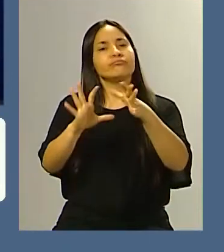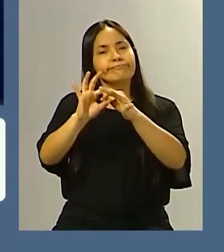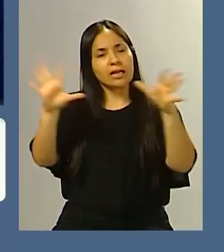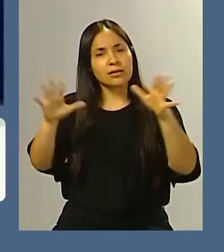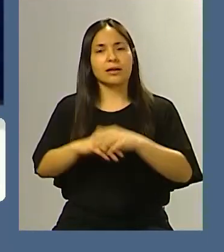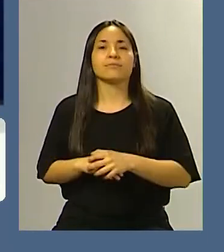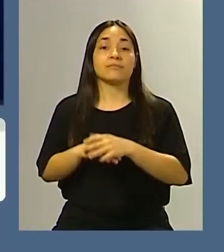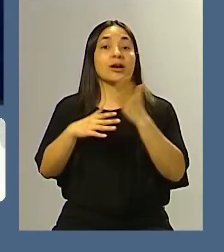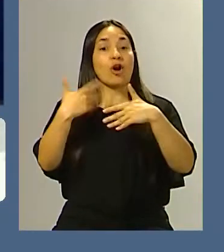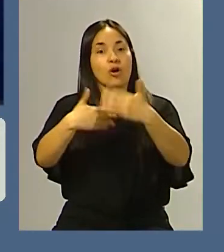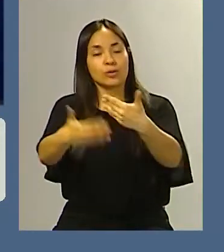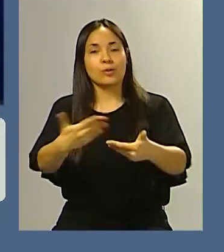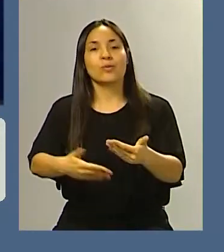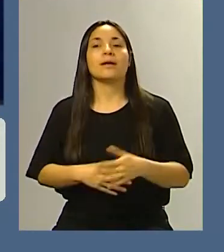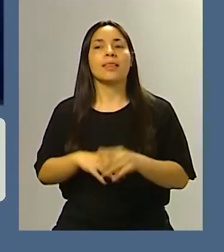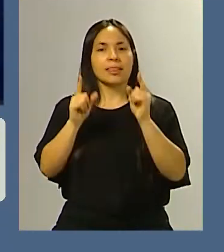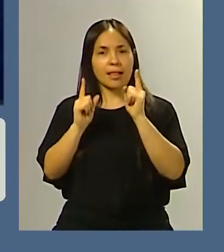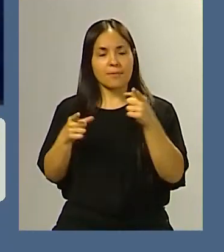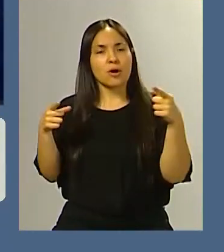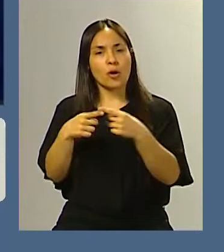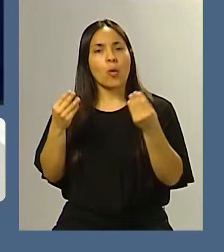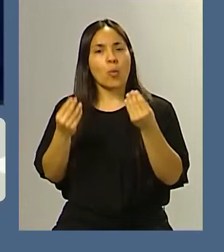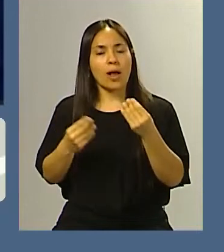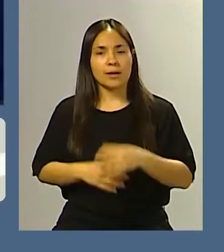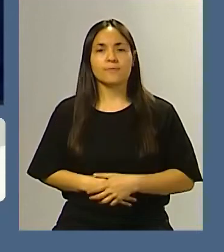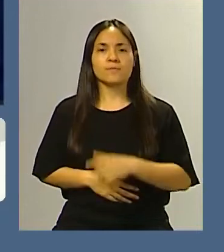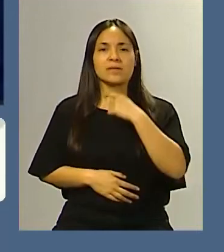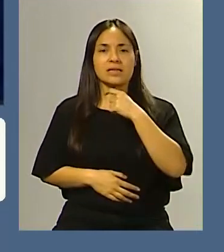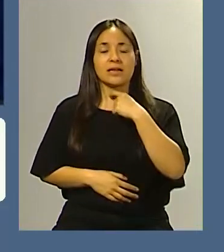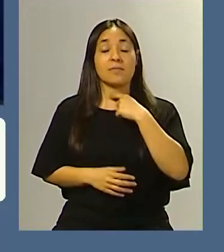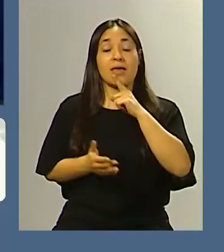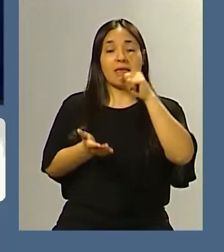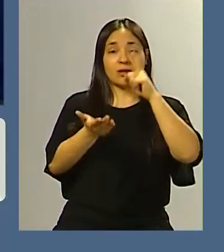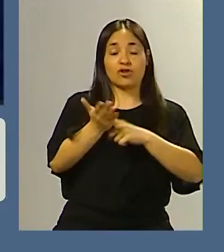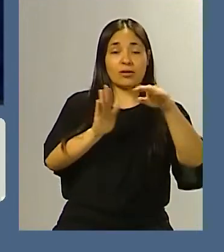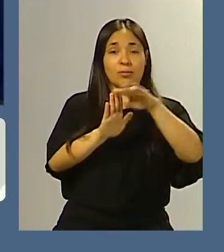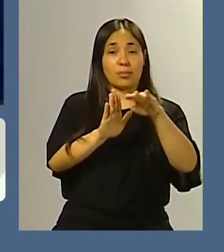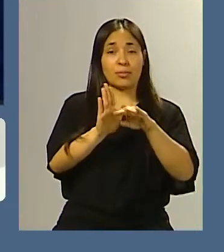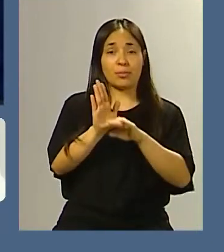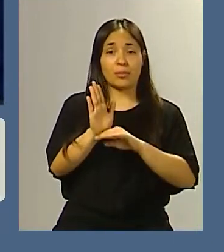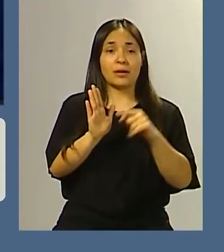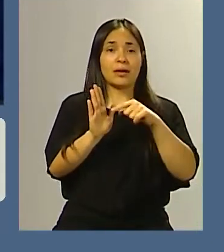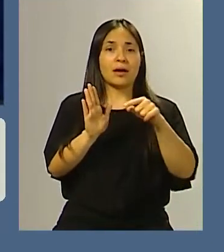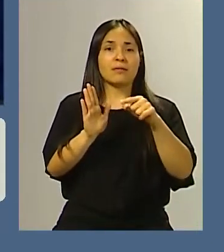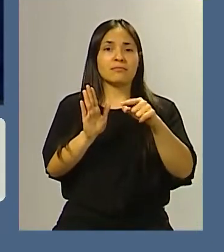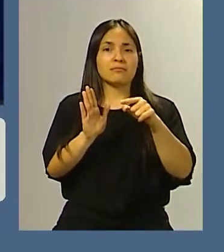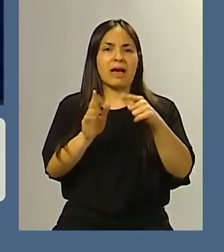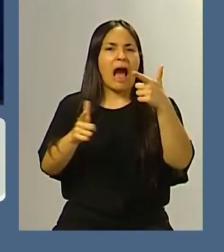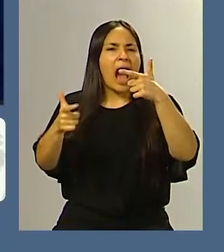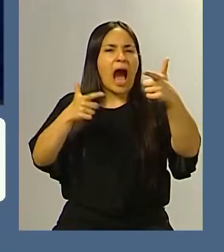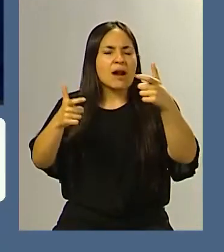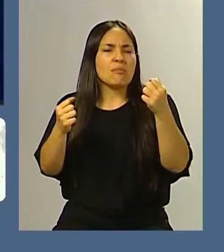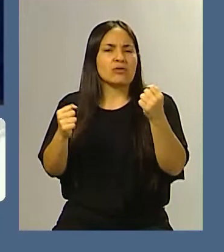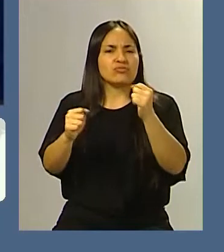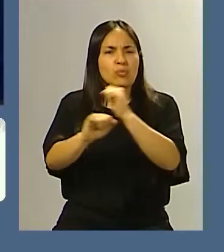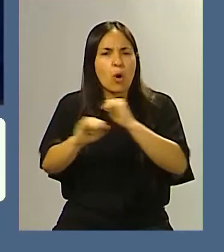Yo creo que también va a buscar anular las medidas presidenciales que quisieran explotar el número de armas de fuego dentro